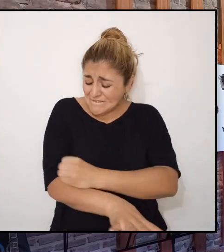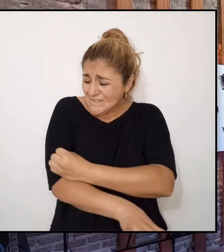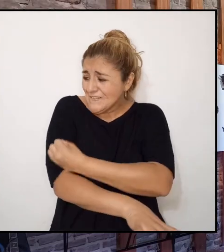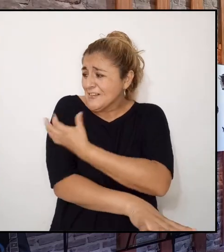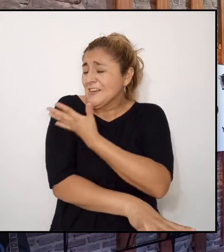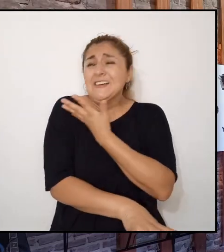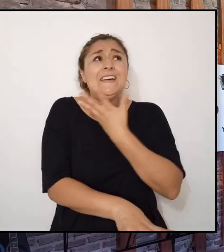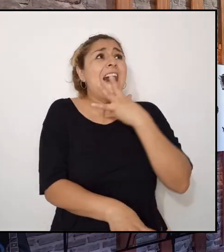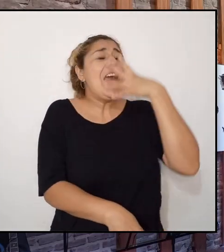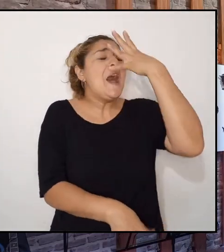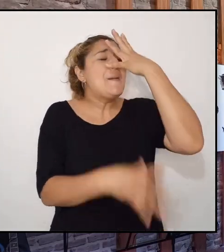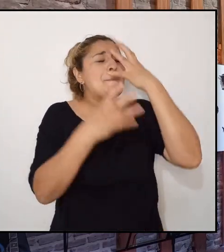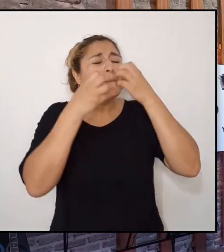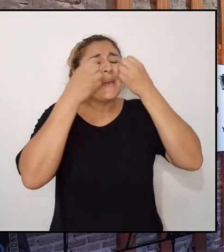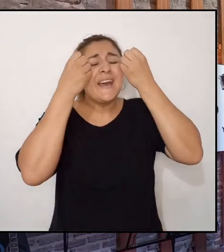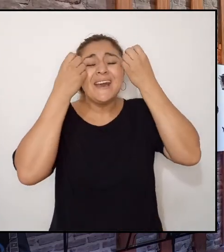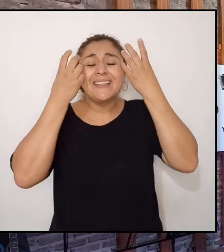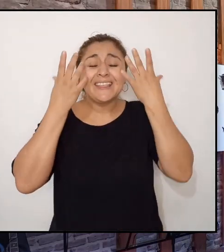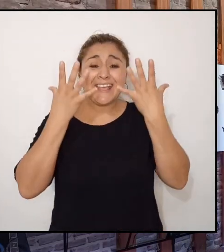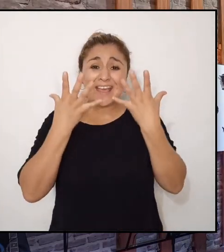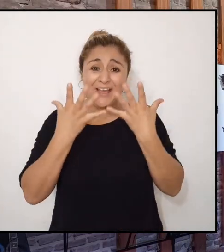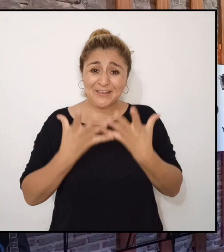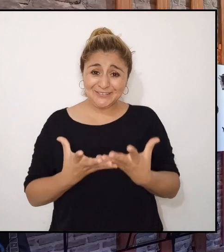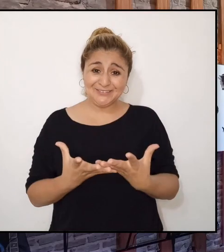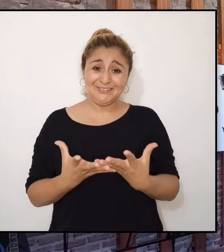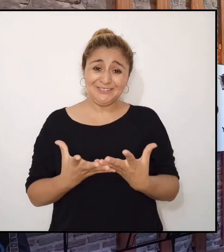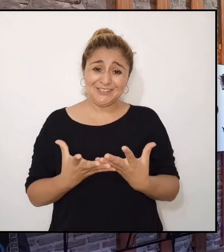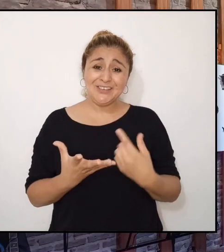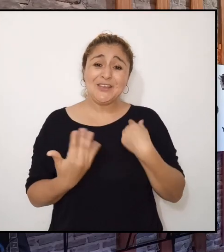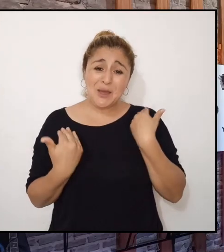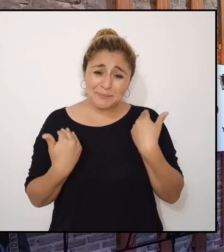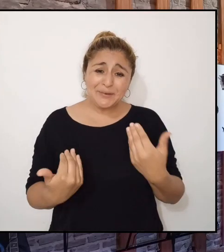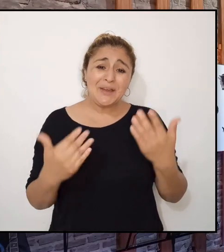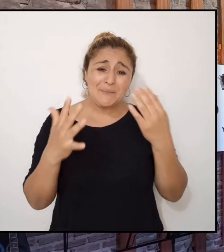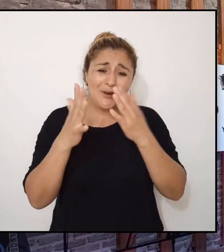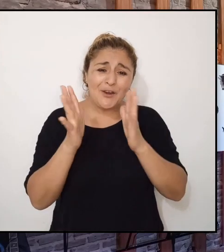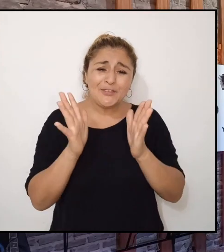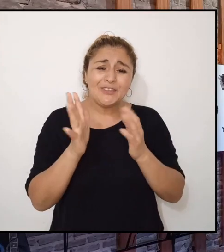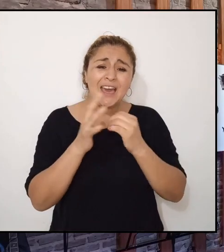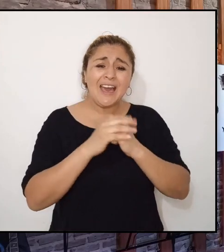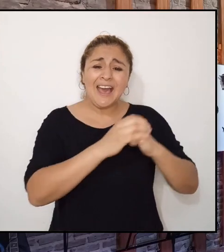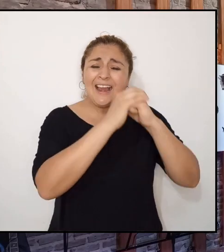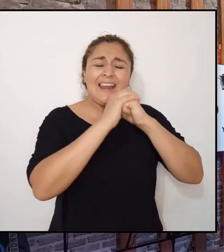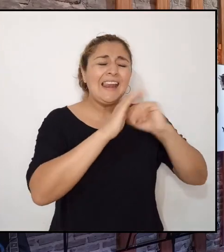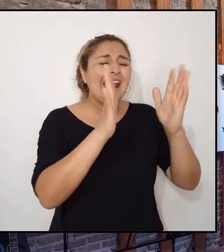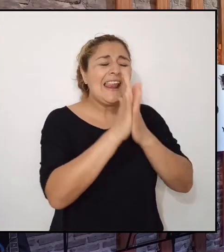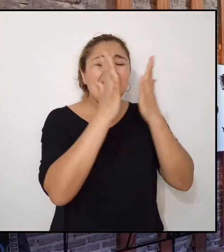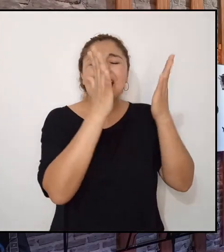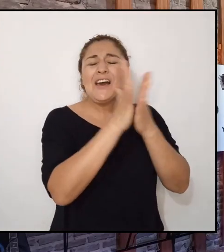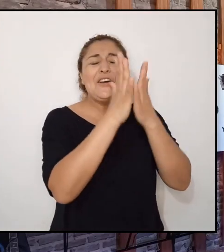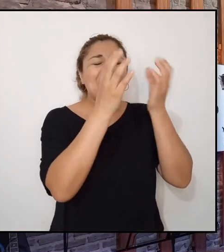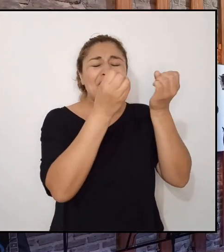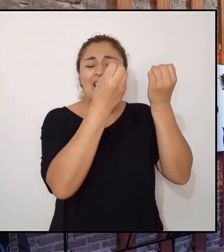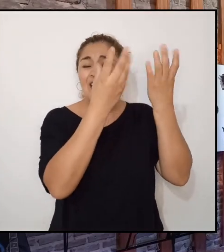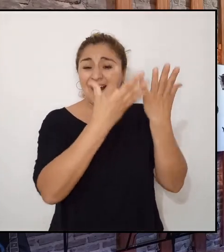debemos alabar a Jesús por lo que Él es, por lo que es su palabra. ¿Cuántos aman la palabra de Dios?